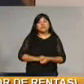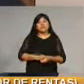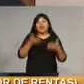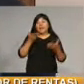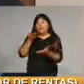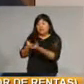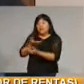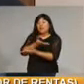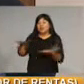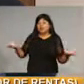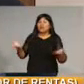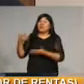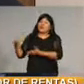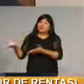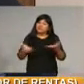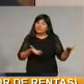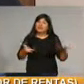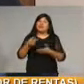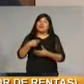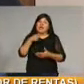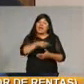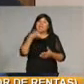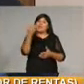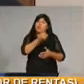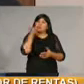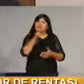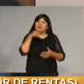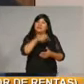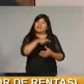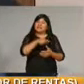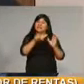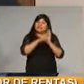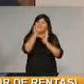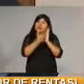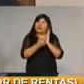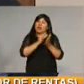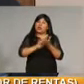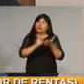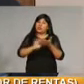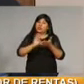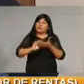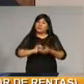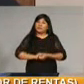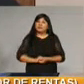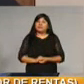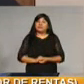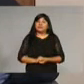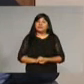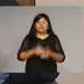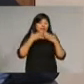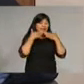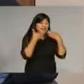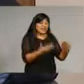que aprovechen esta situación porque es muy importante llevar adelante este proceso de regularización muchas